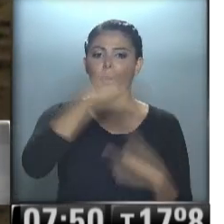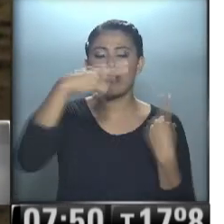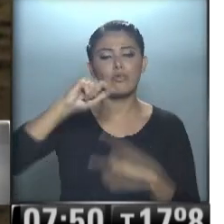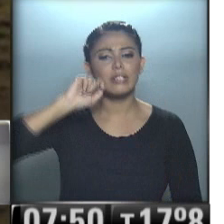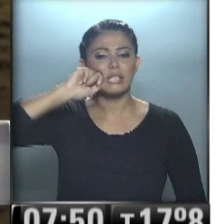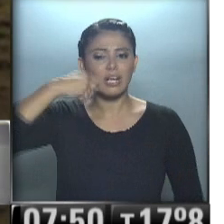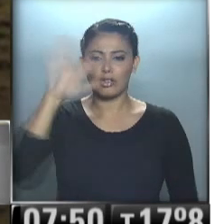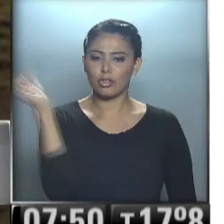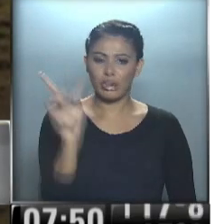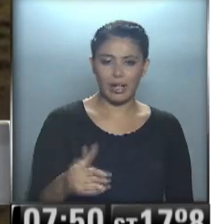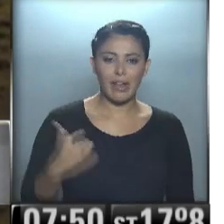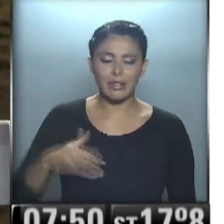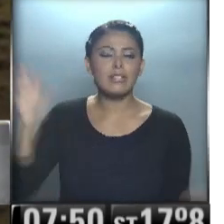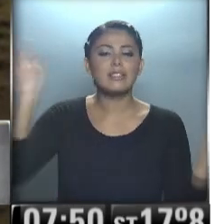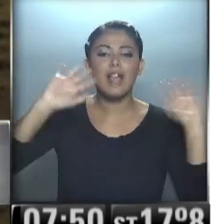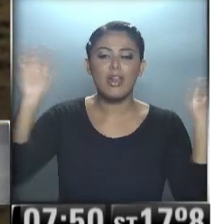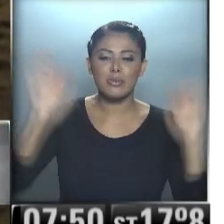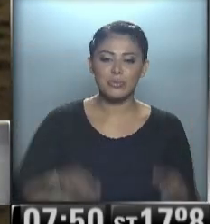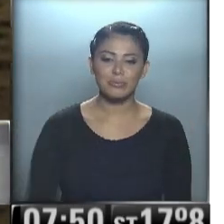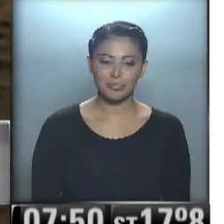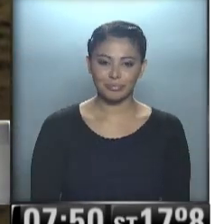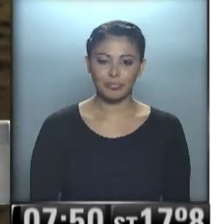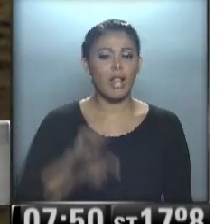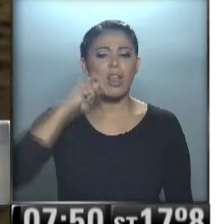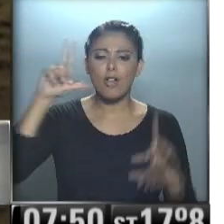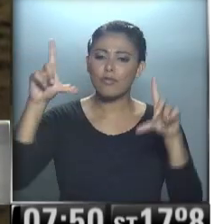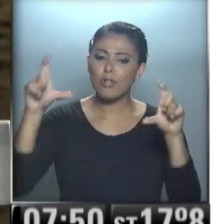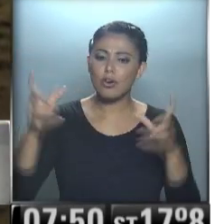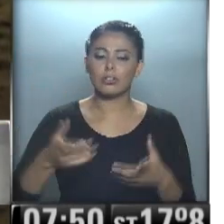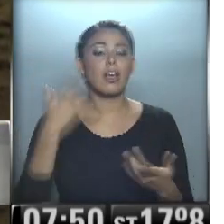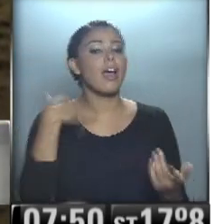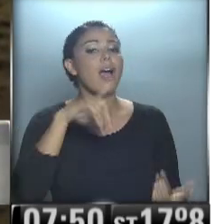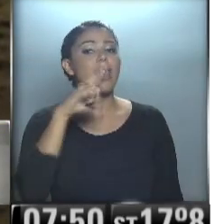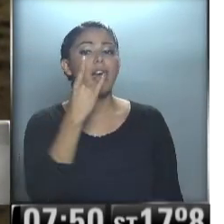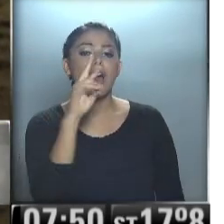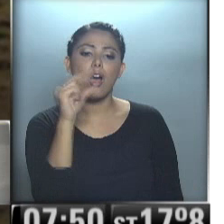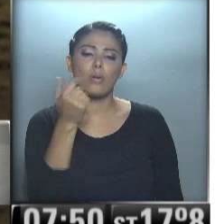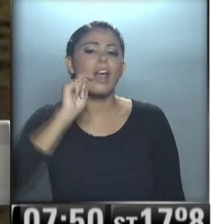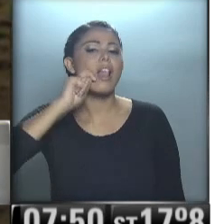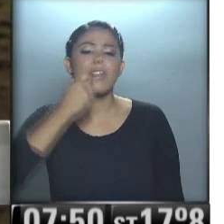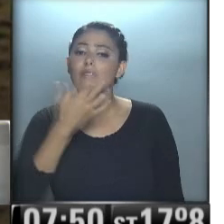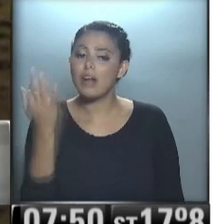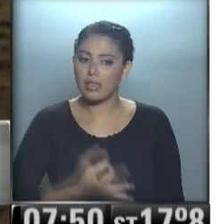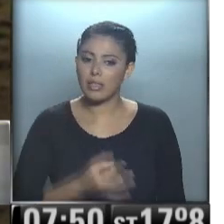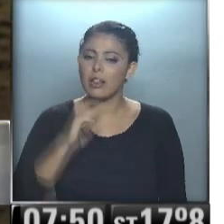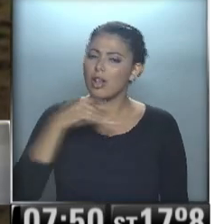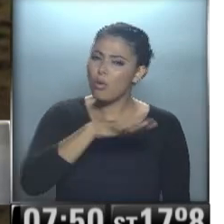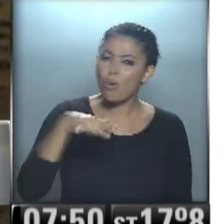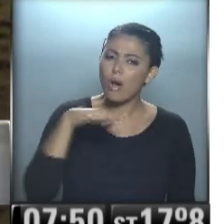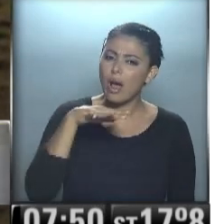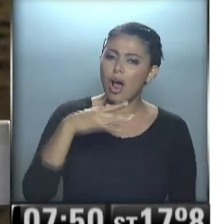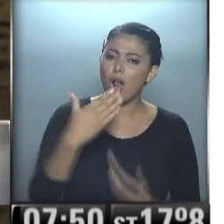lindos tiene nuestra Argentina. Saludos. Mira, Laura, qué linda foto. Sí, Laura, qué bonita, qué hermosa. Realmente